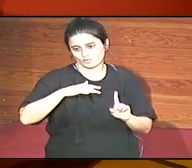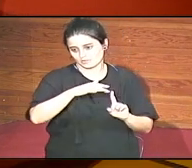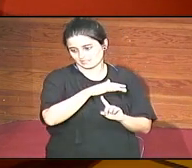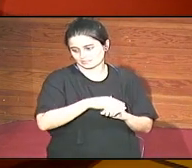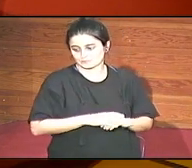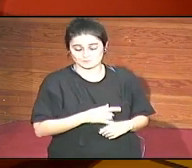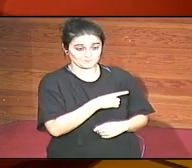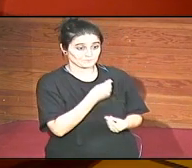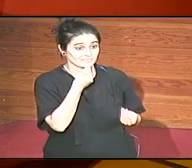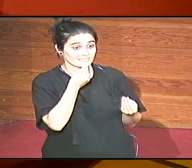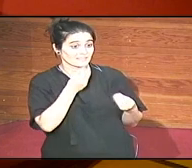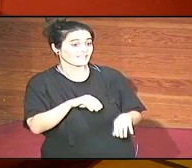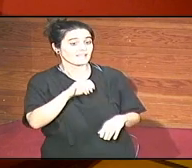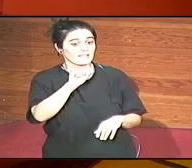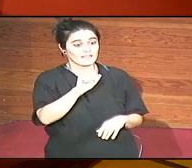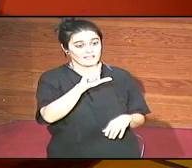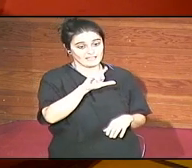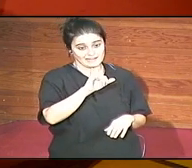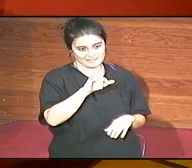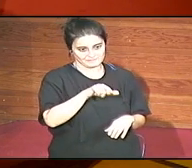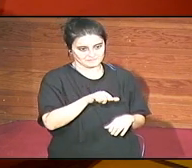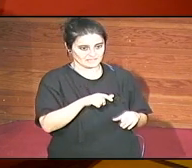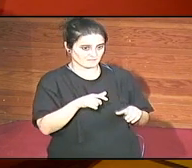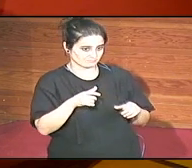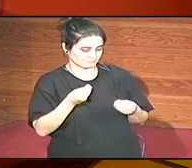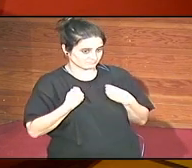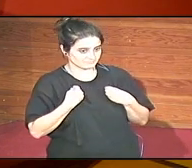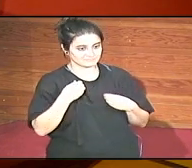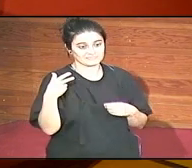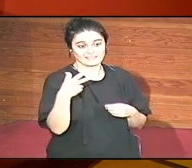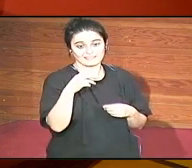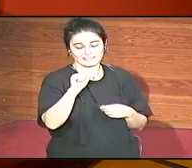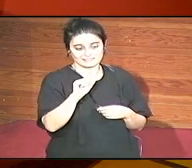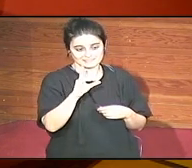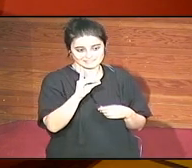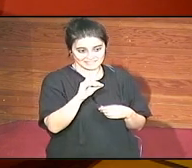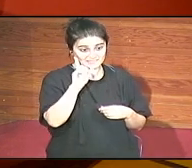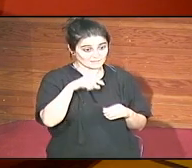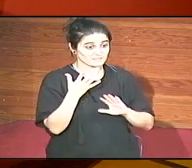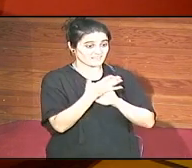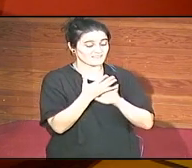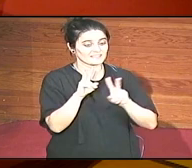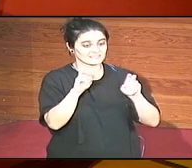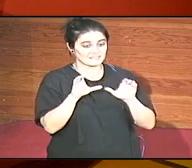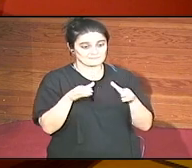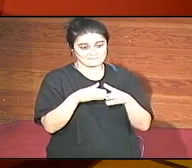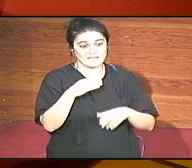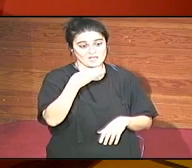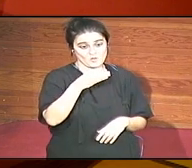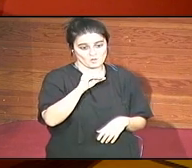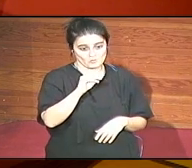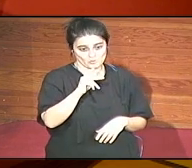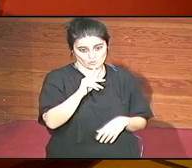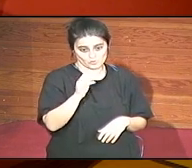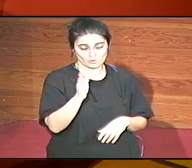de ali el conocí en chat también hablando de boko haram es una era una zona donde estaban